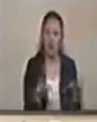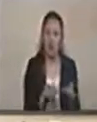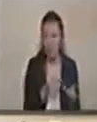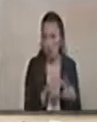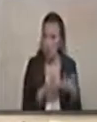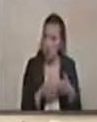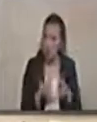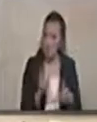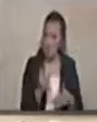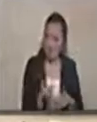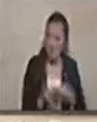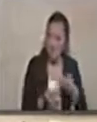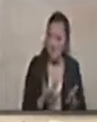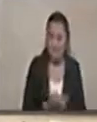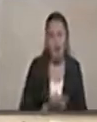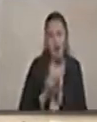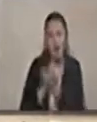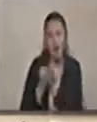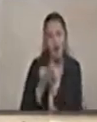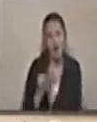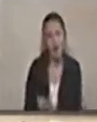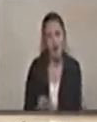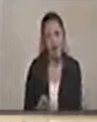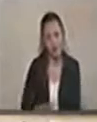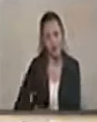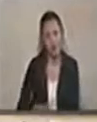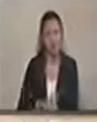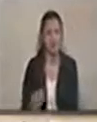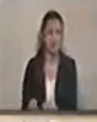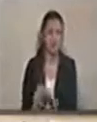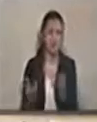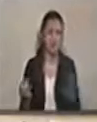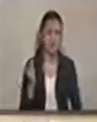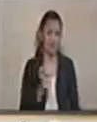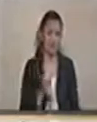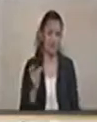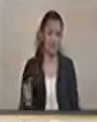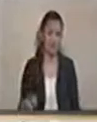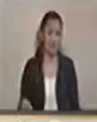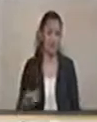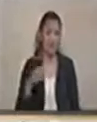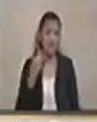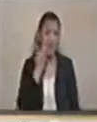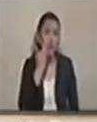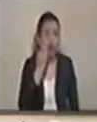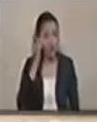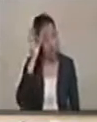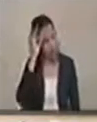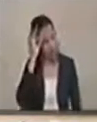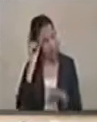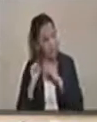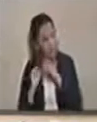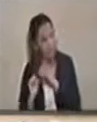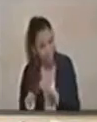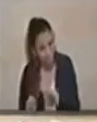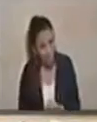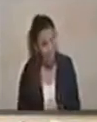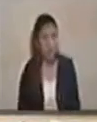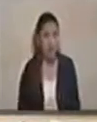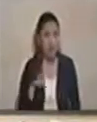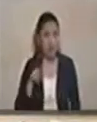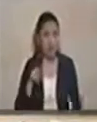que pueden ayudar a muchas personas que hoy padecen la enfermedad de una adicción. Porque la